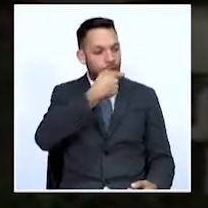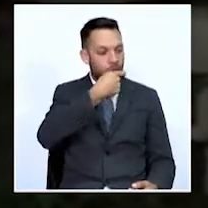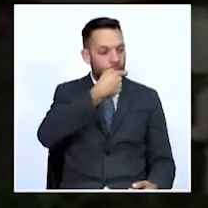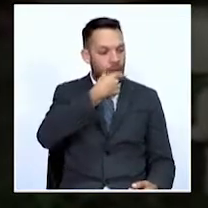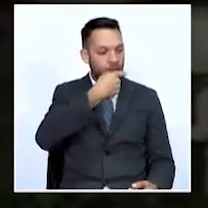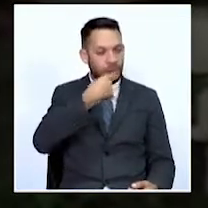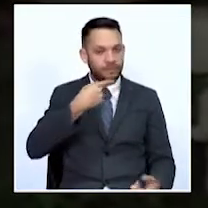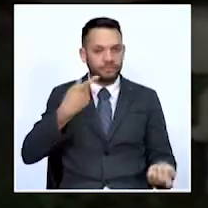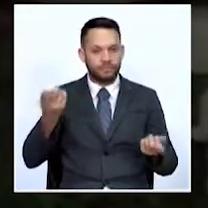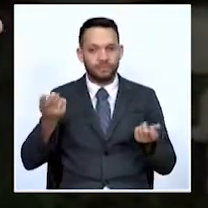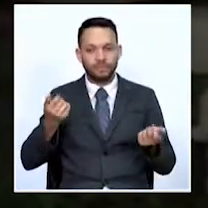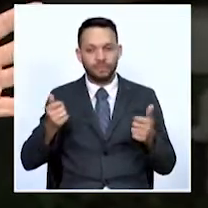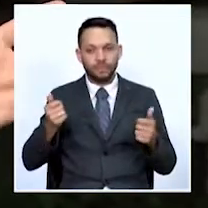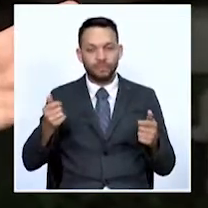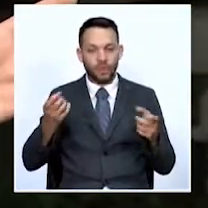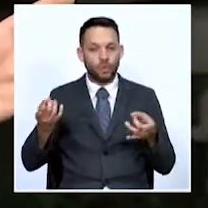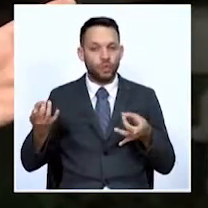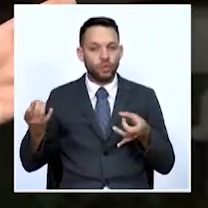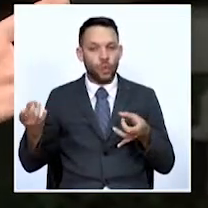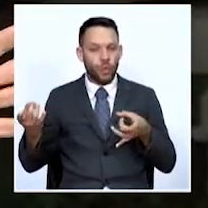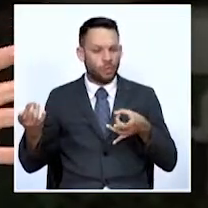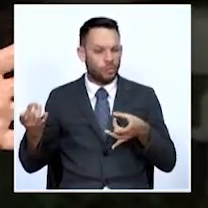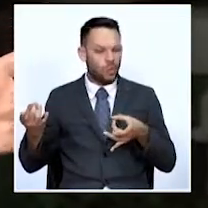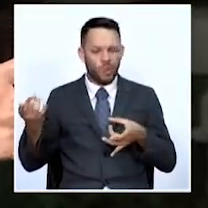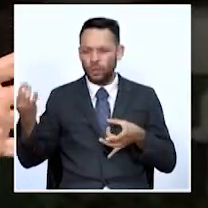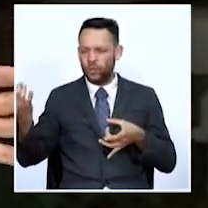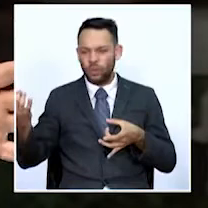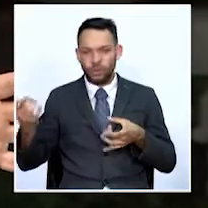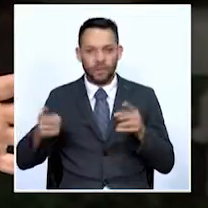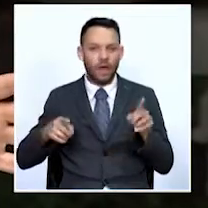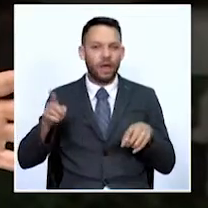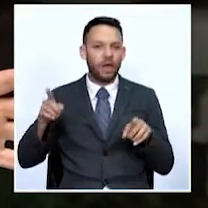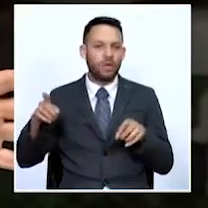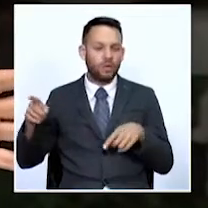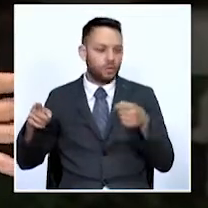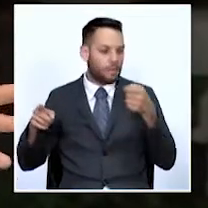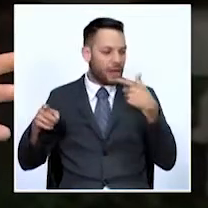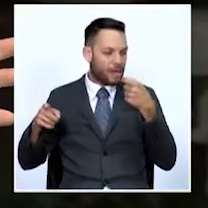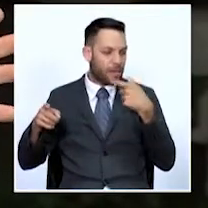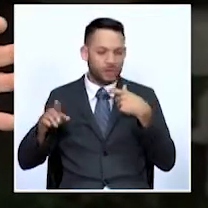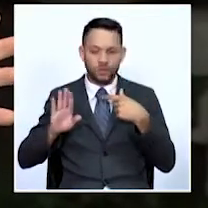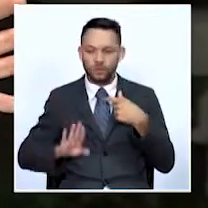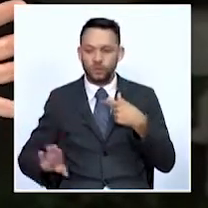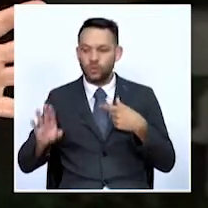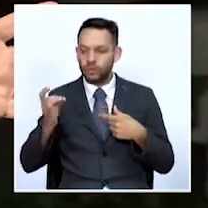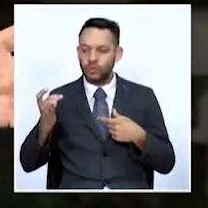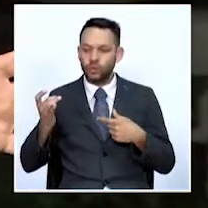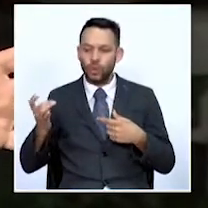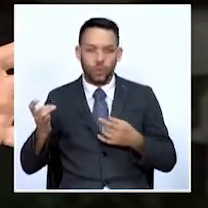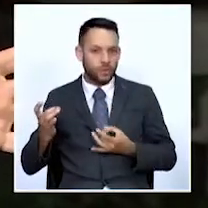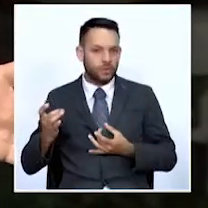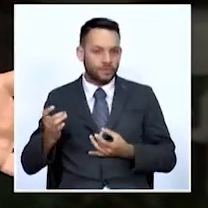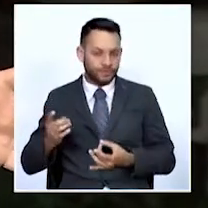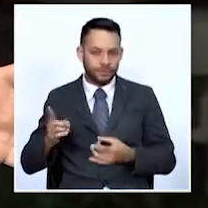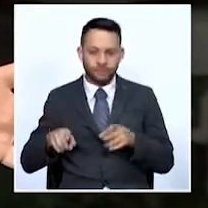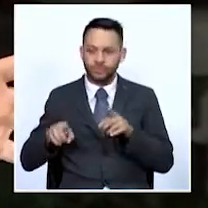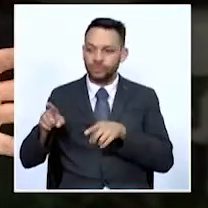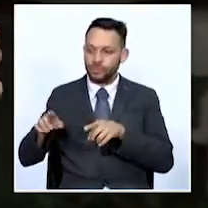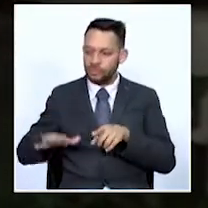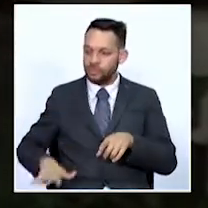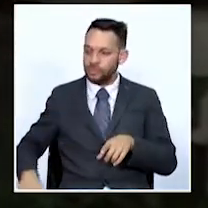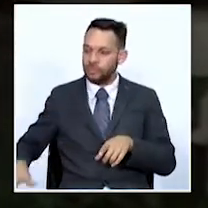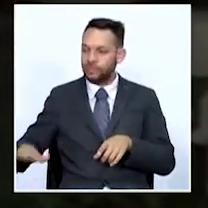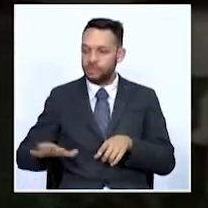El dolor, en cualquier parte le venden pasticas para el dolor. Es más, ojo, que en algunas partes, droguerías y